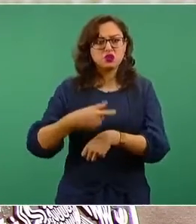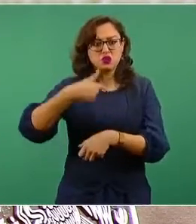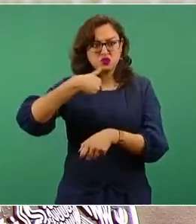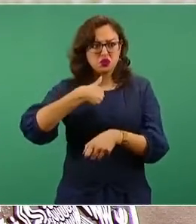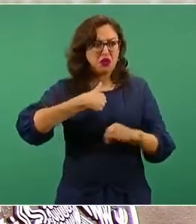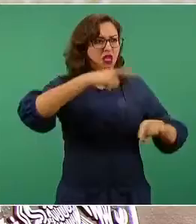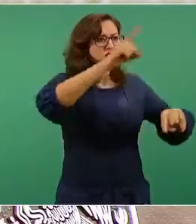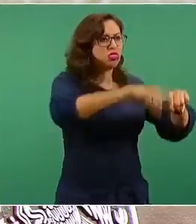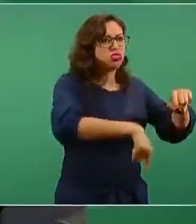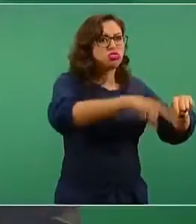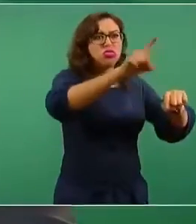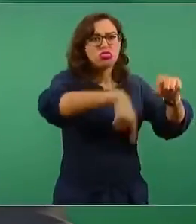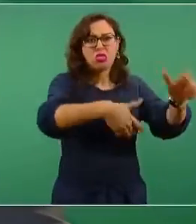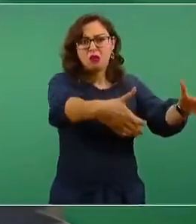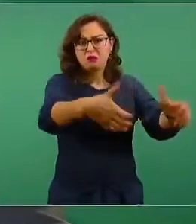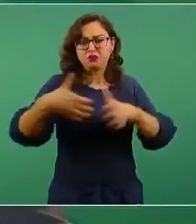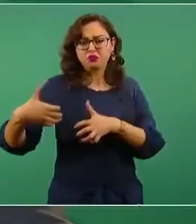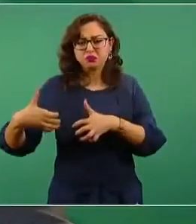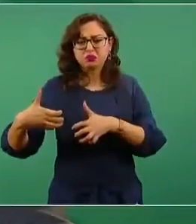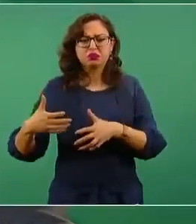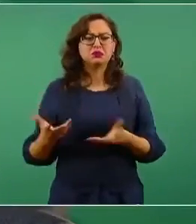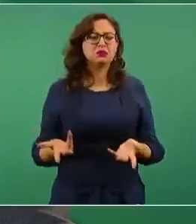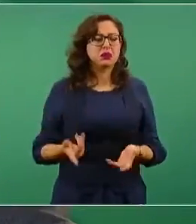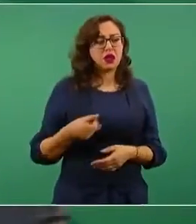que no son nuestros enemigos,